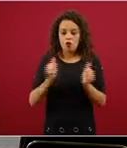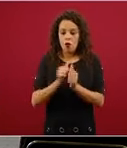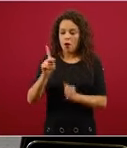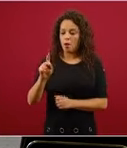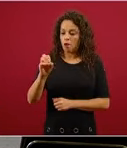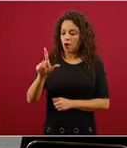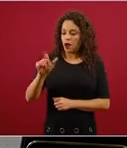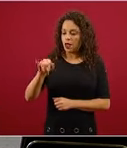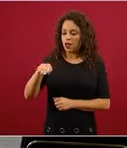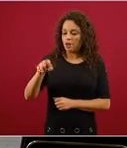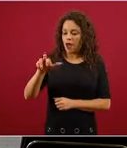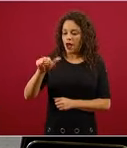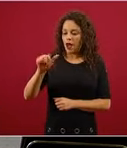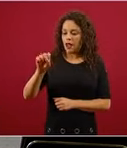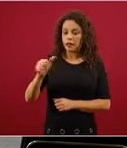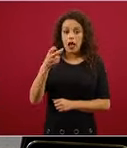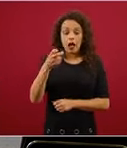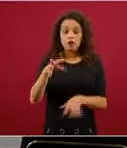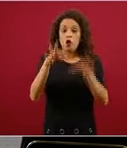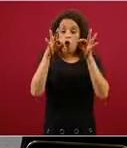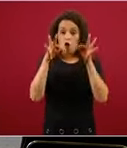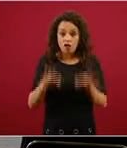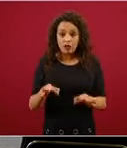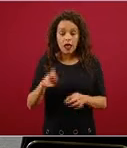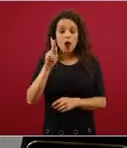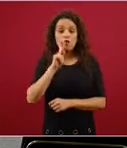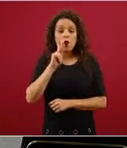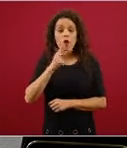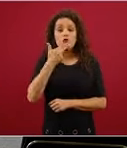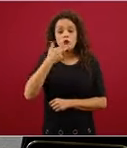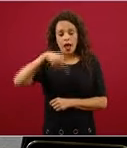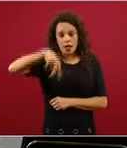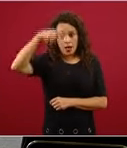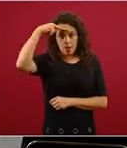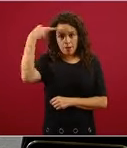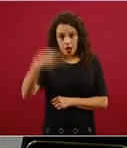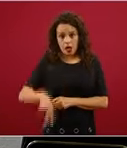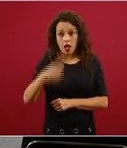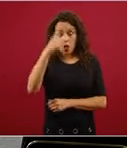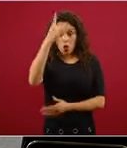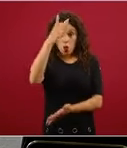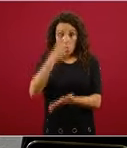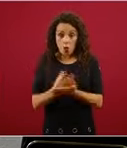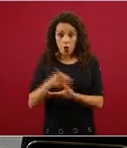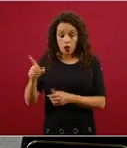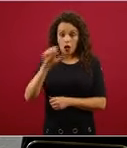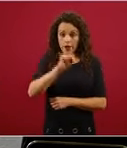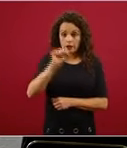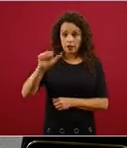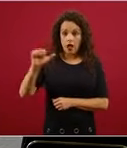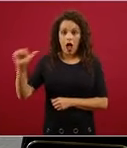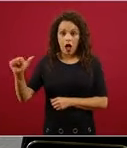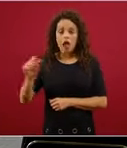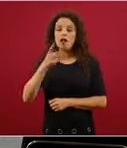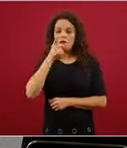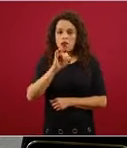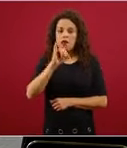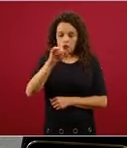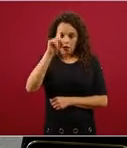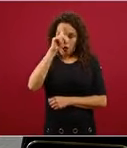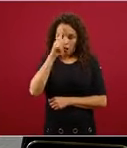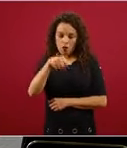la prueba que se utiliza oficialmente en México y la única que la Secretaría de Salud recomienda para la